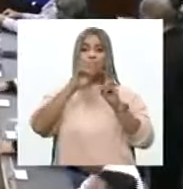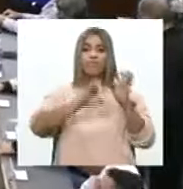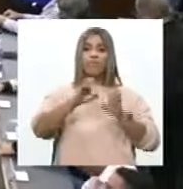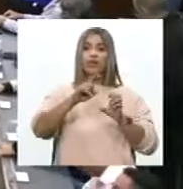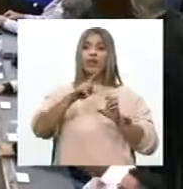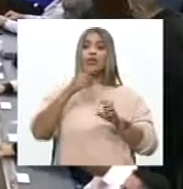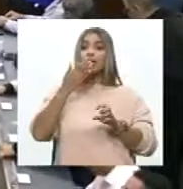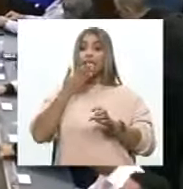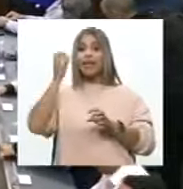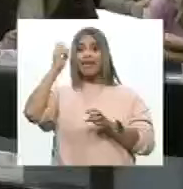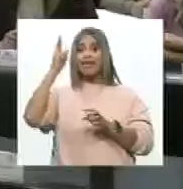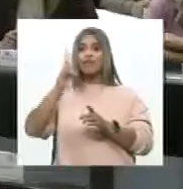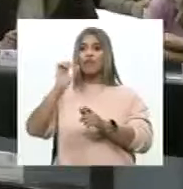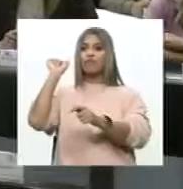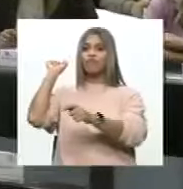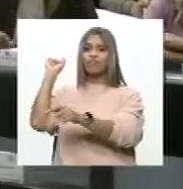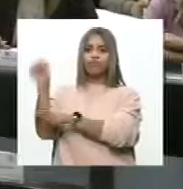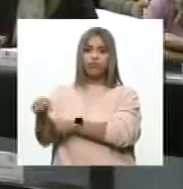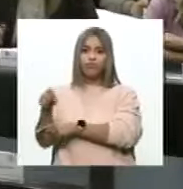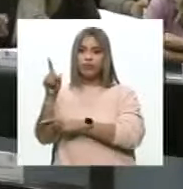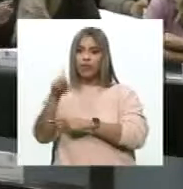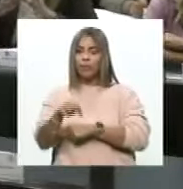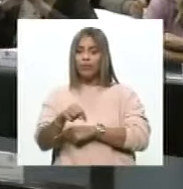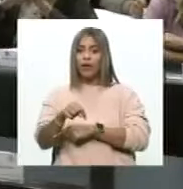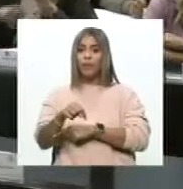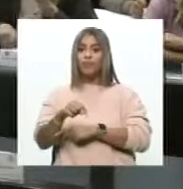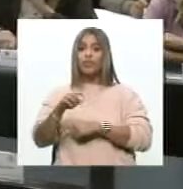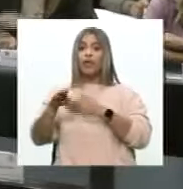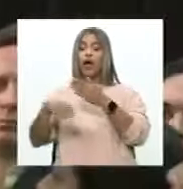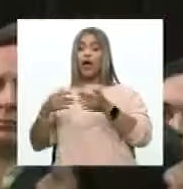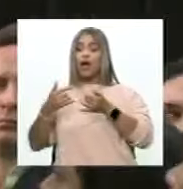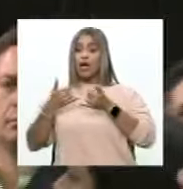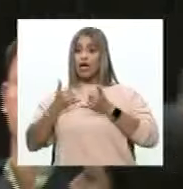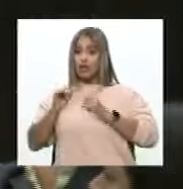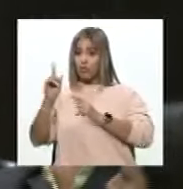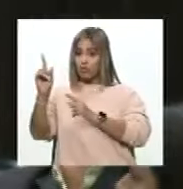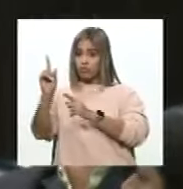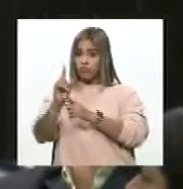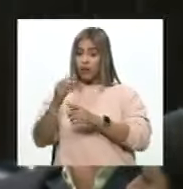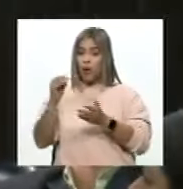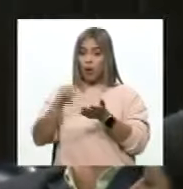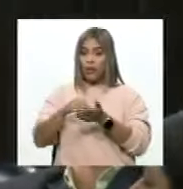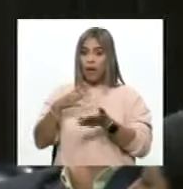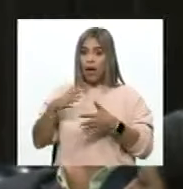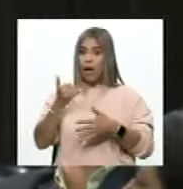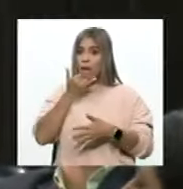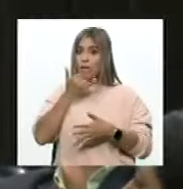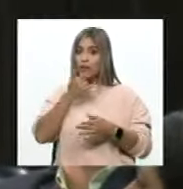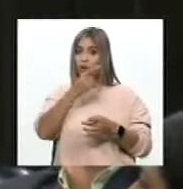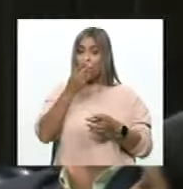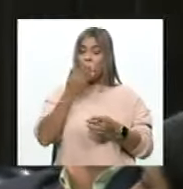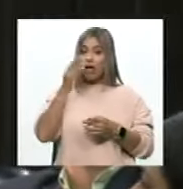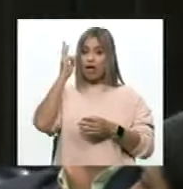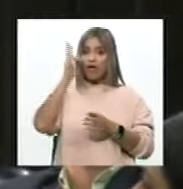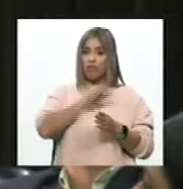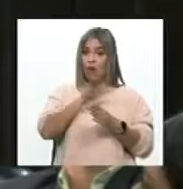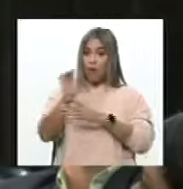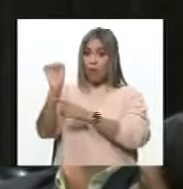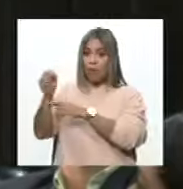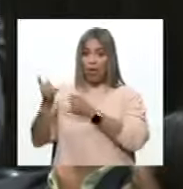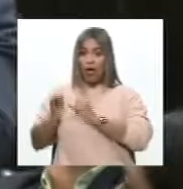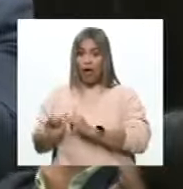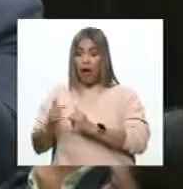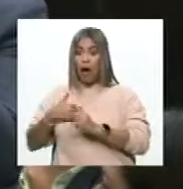con ellos. Al enterarse Rodríguez de Suárez que regresa nuevamente hacia el sector de los Teques,